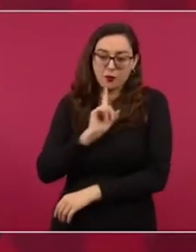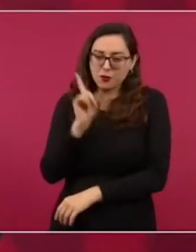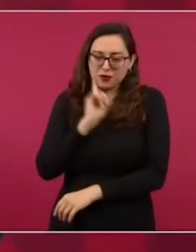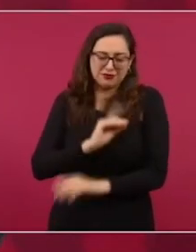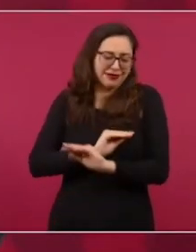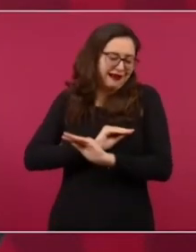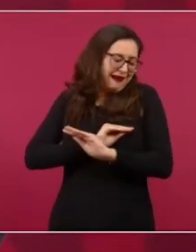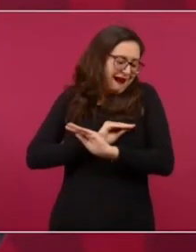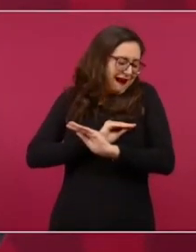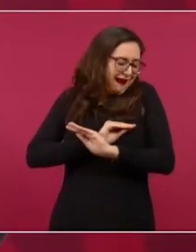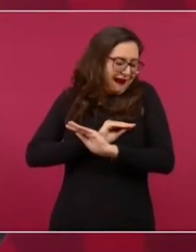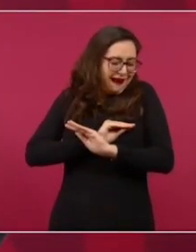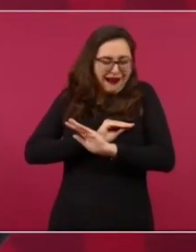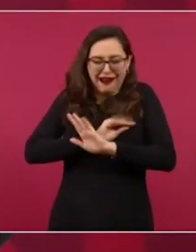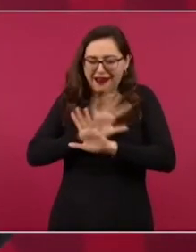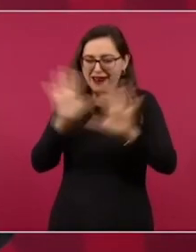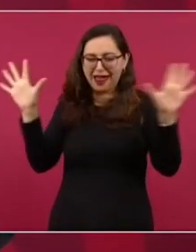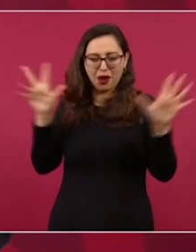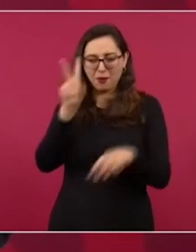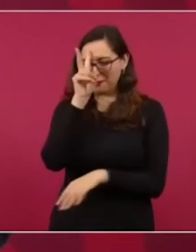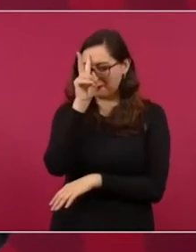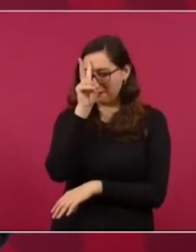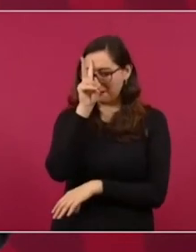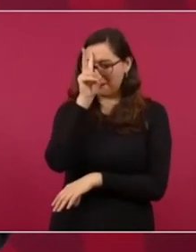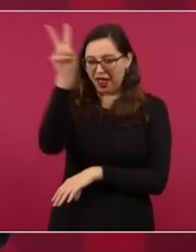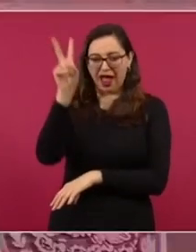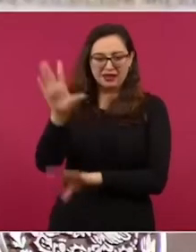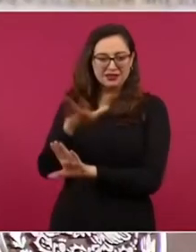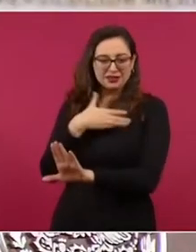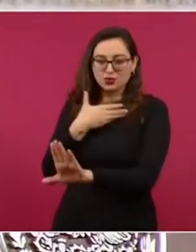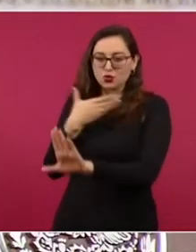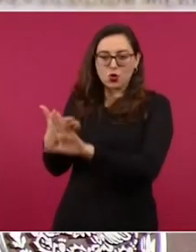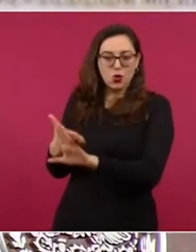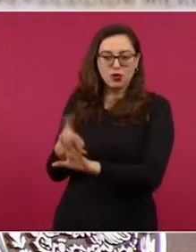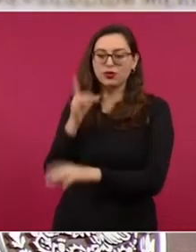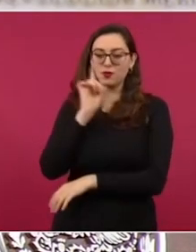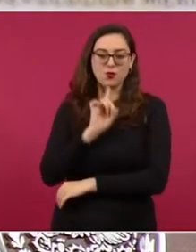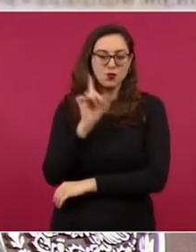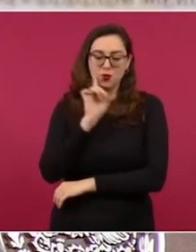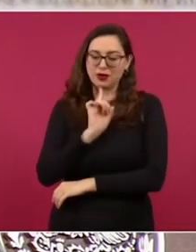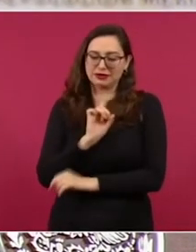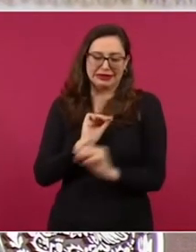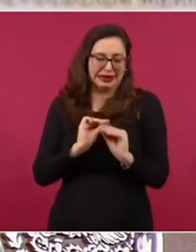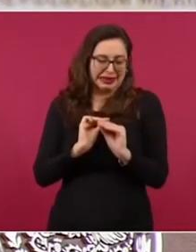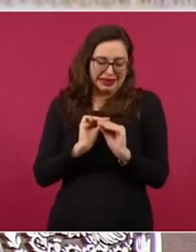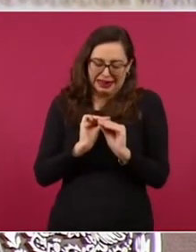contra de la vicepresidenta de Argentina, Cristina Fernández,